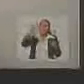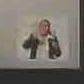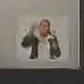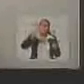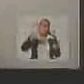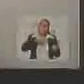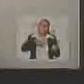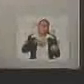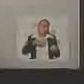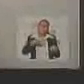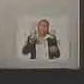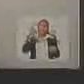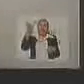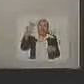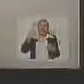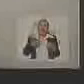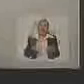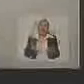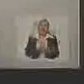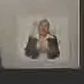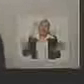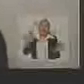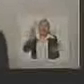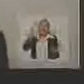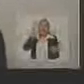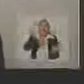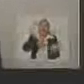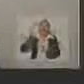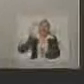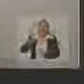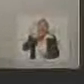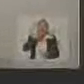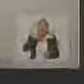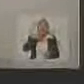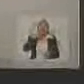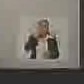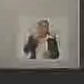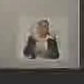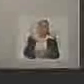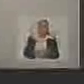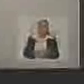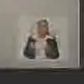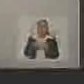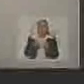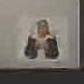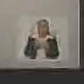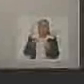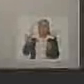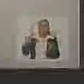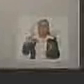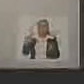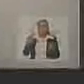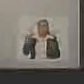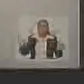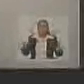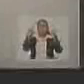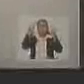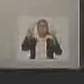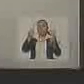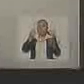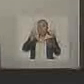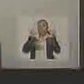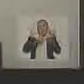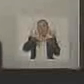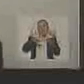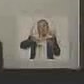sensibilidad de la última administración, se ha perdido. También impulsaremos los Juegos Deportivos de la Tercera Edad,